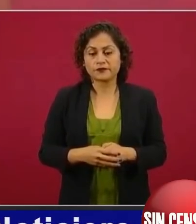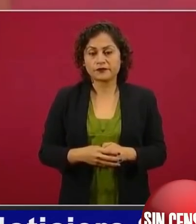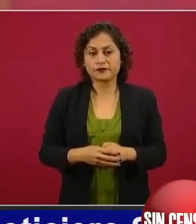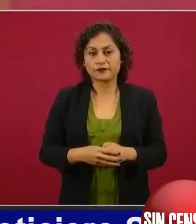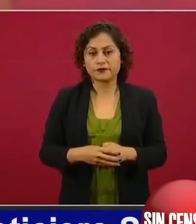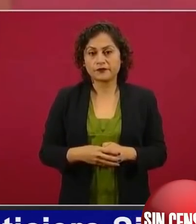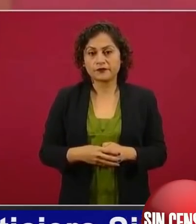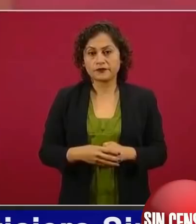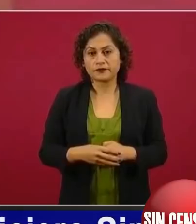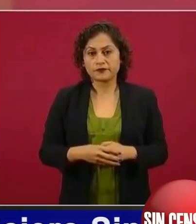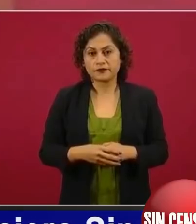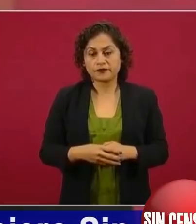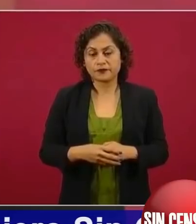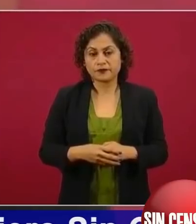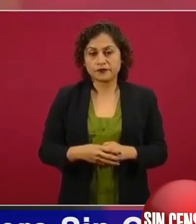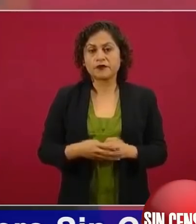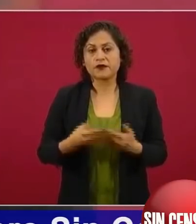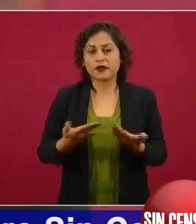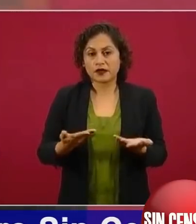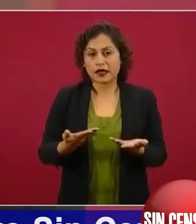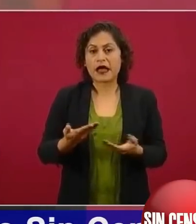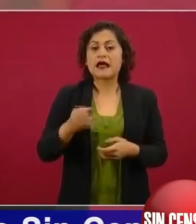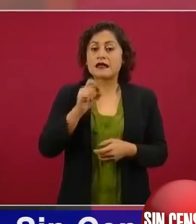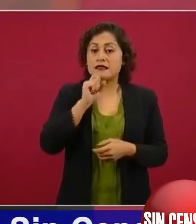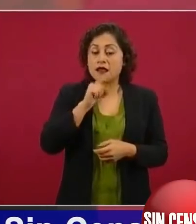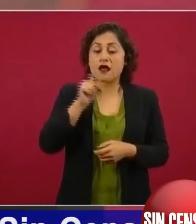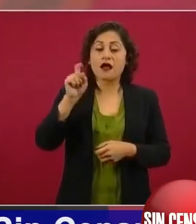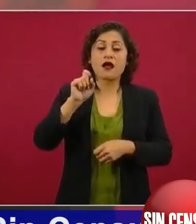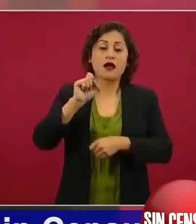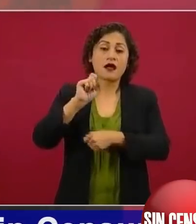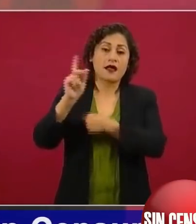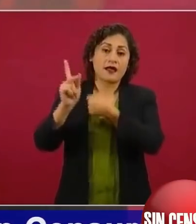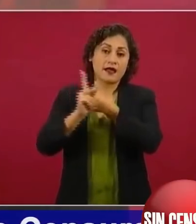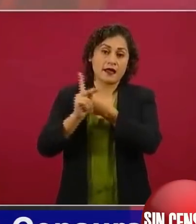el presidente de España